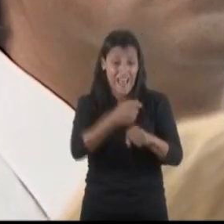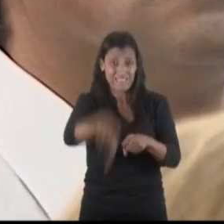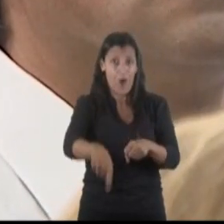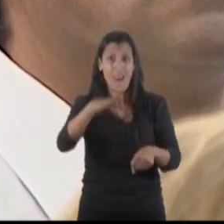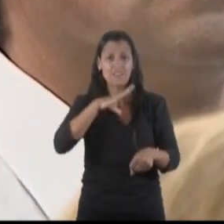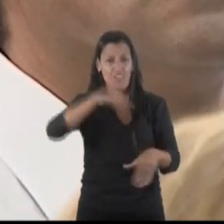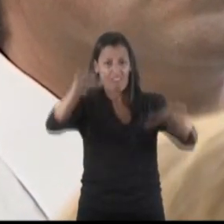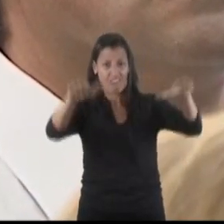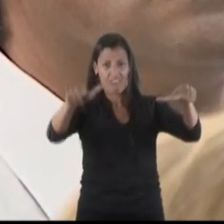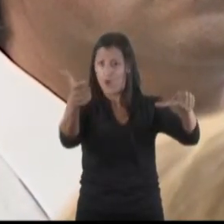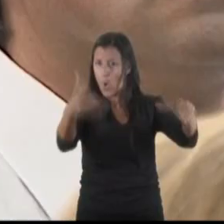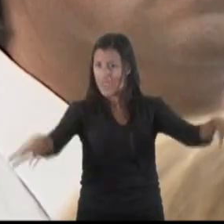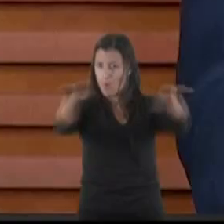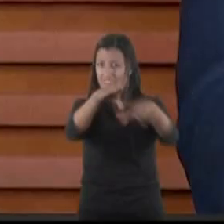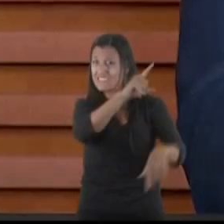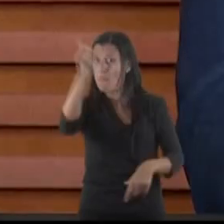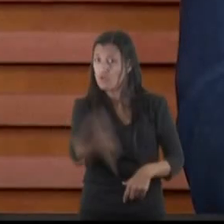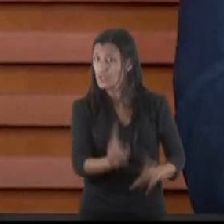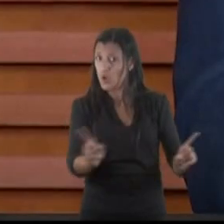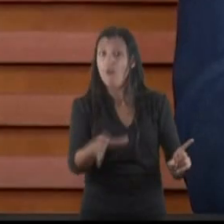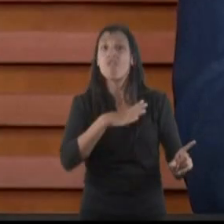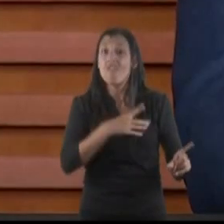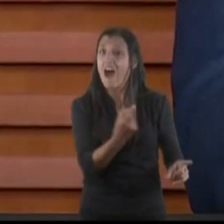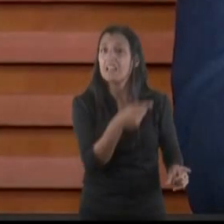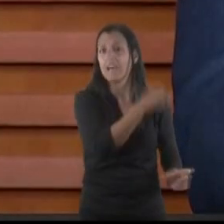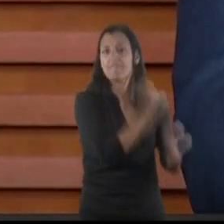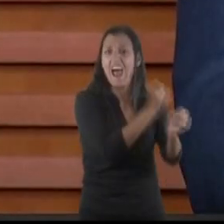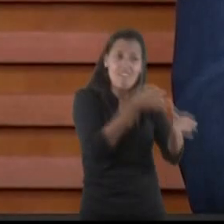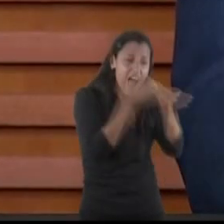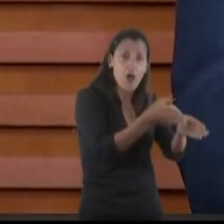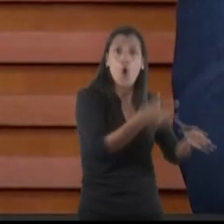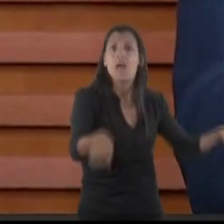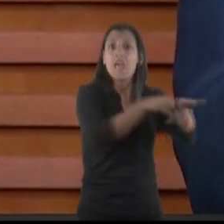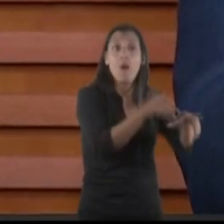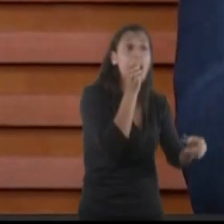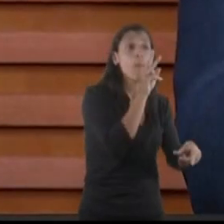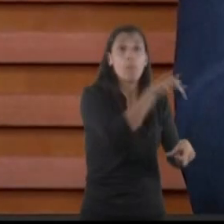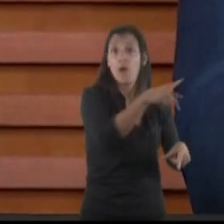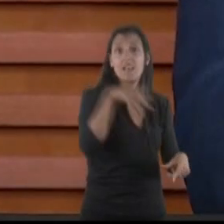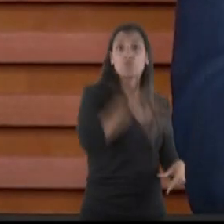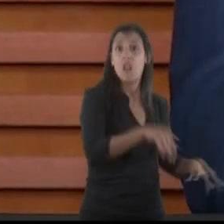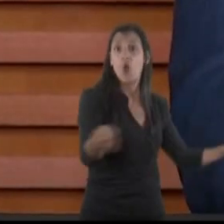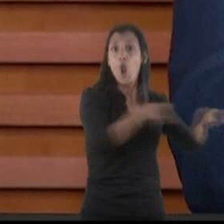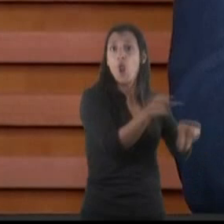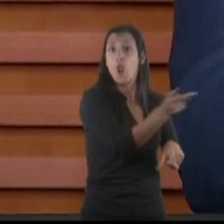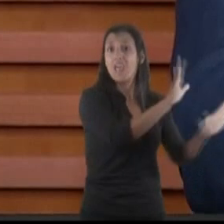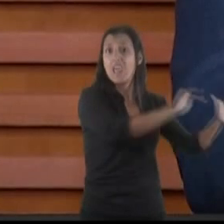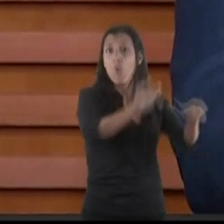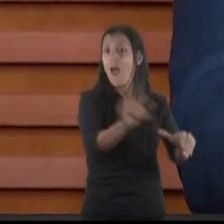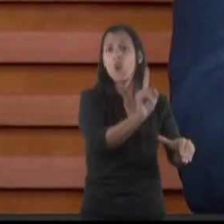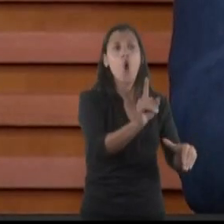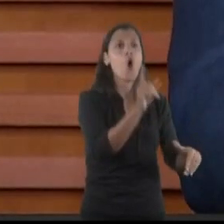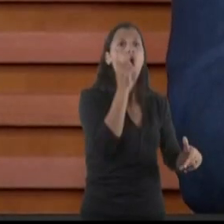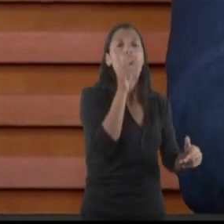hace falta que esa igualdad llegue, por ejemplo, al plano laboral, y que por el mismo trabajo hombres y mujeres cobren lo mismo, y no una mujer cobre menos que un